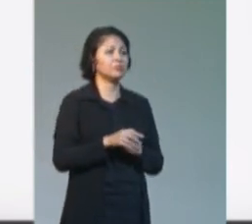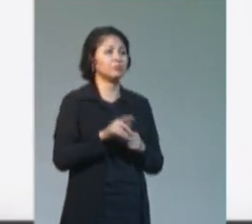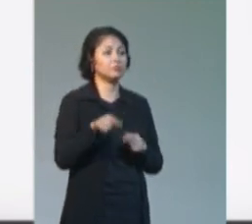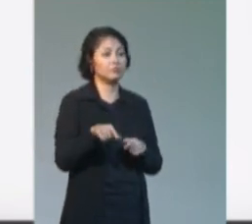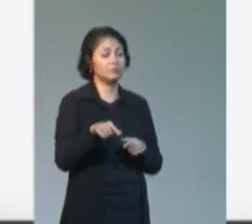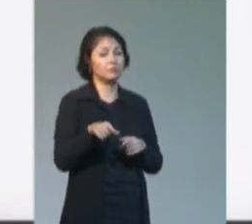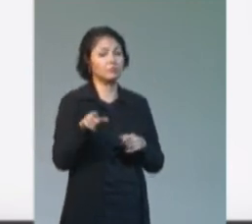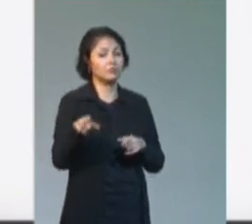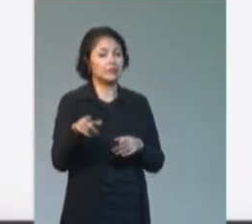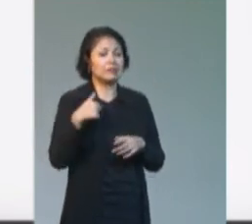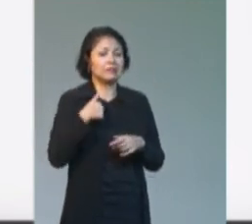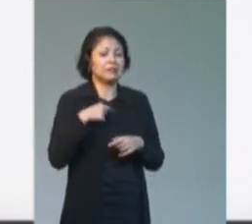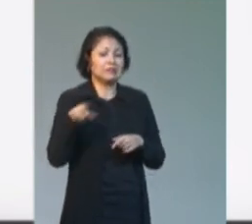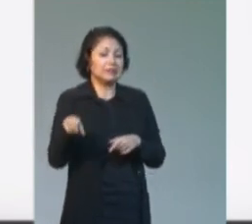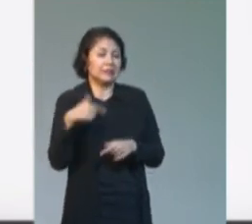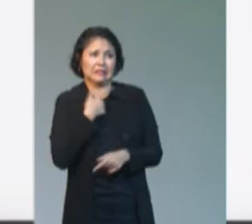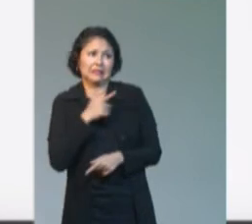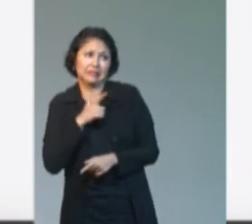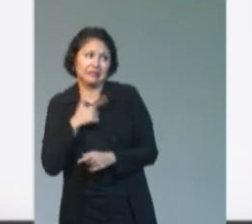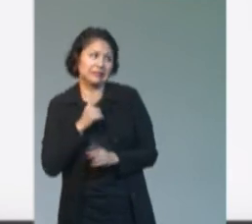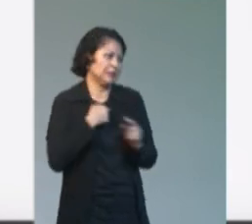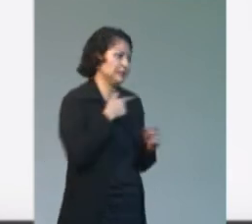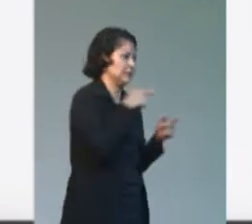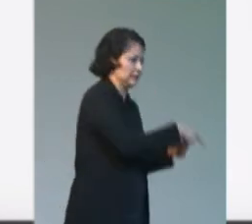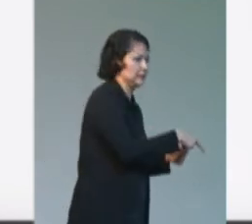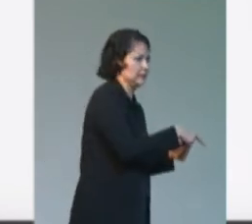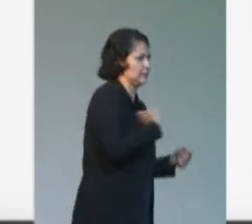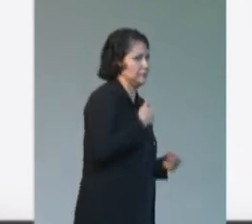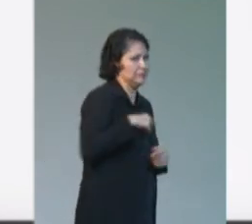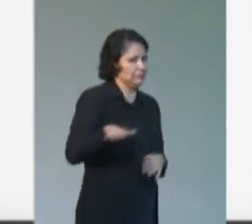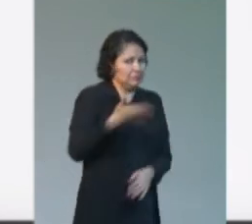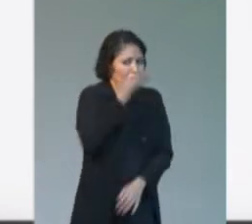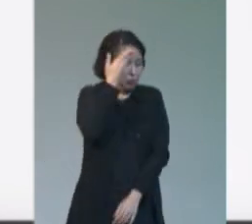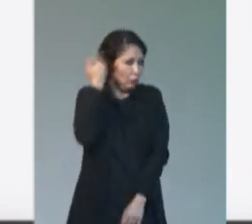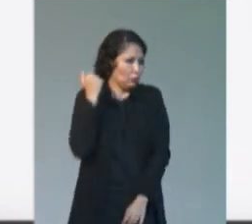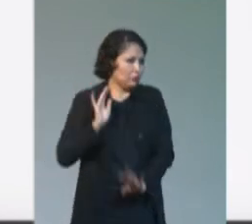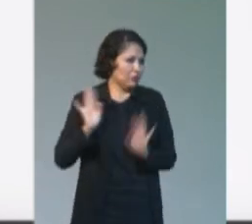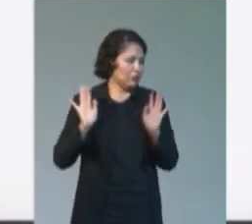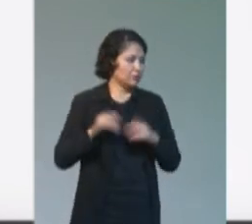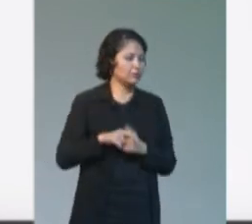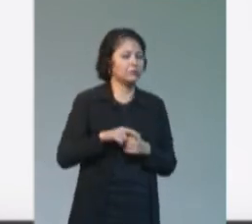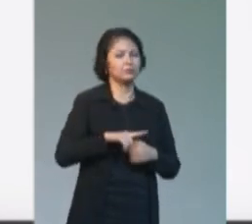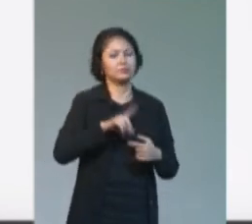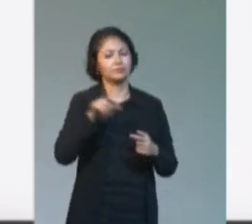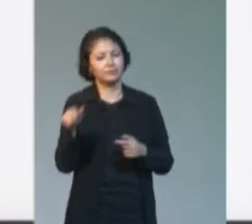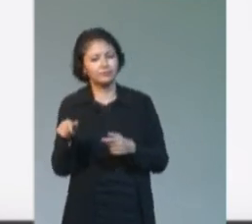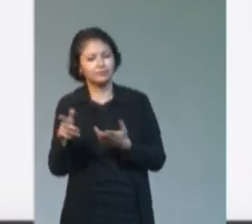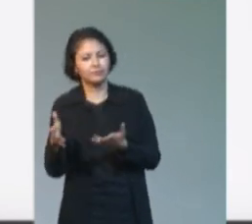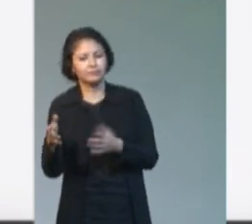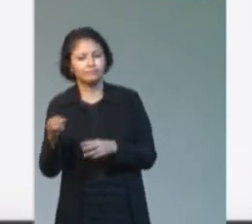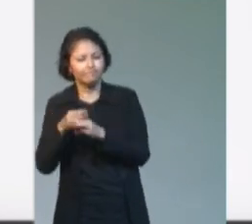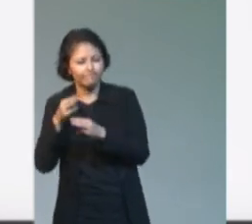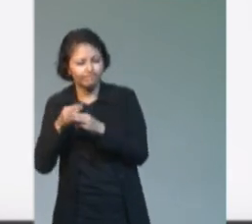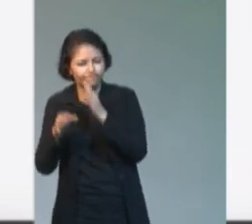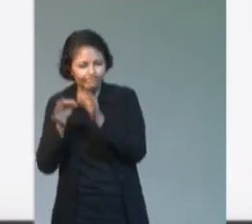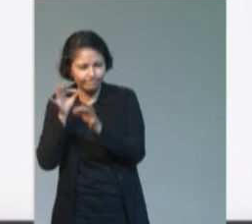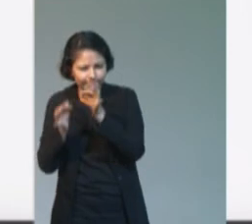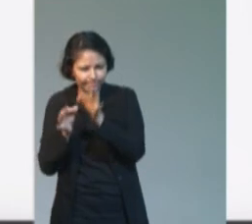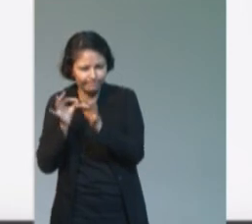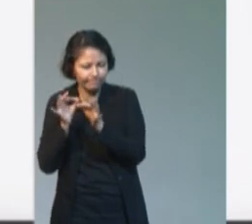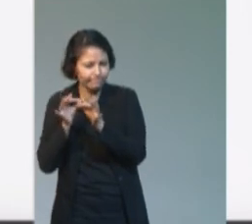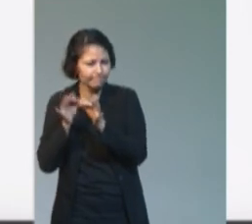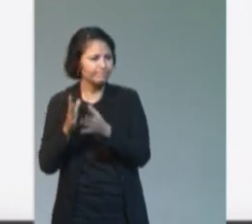competencia digital otro vendría porque empecemos a trabajar con diseños de materiales específicos adaptados